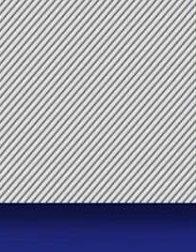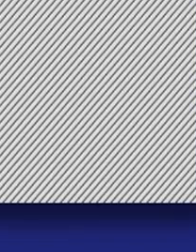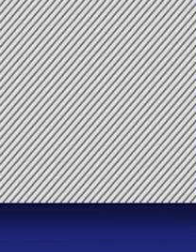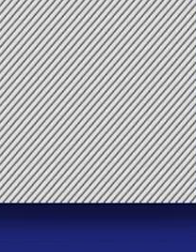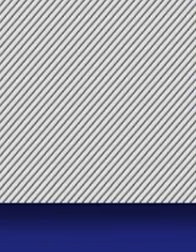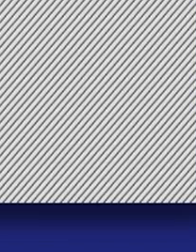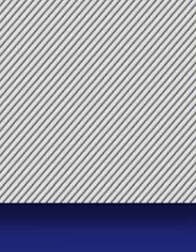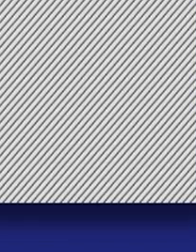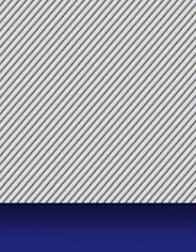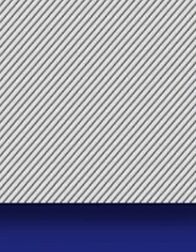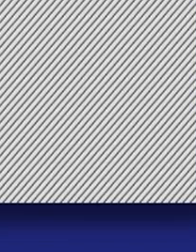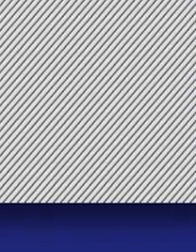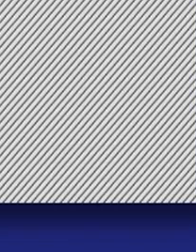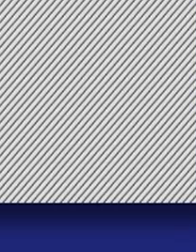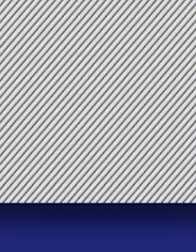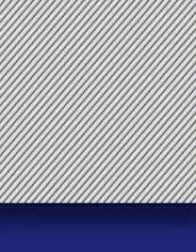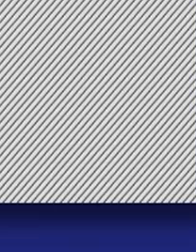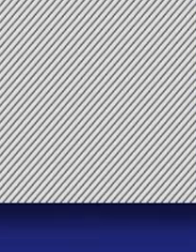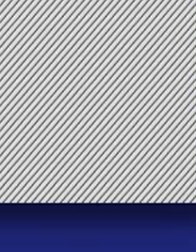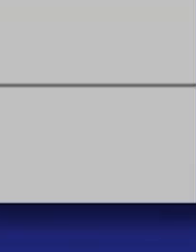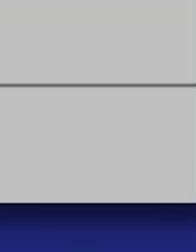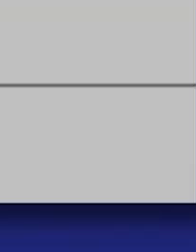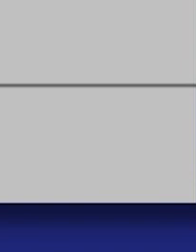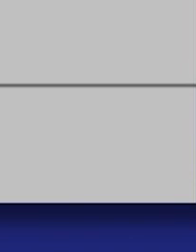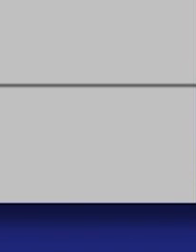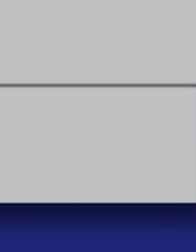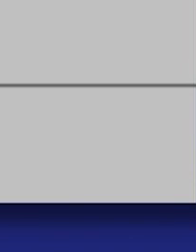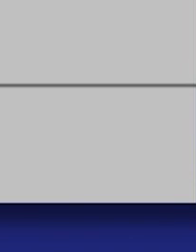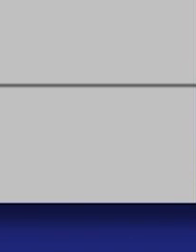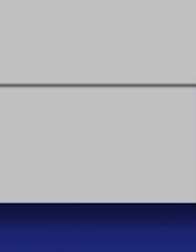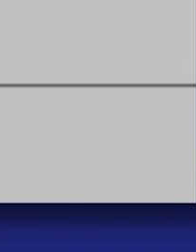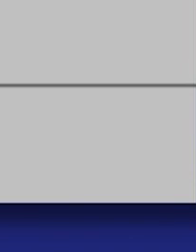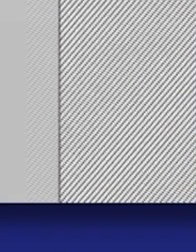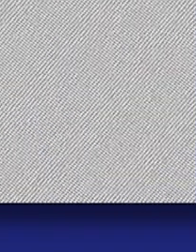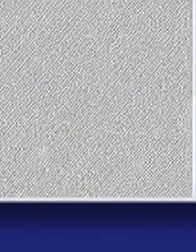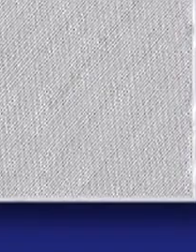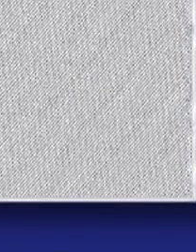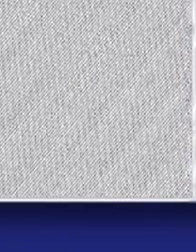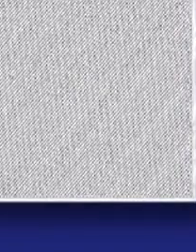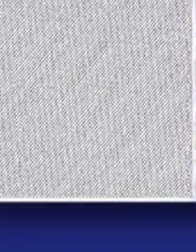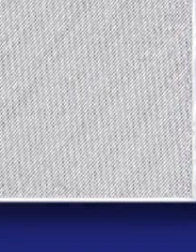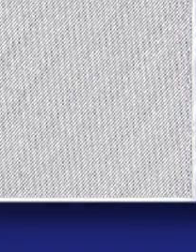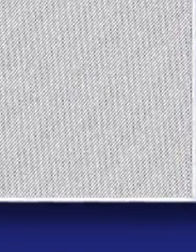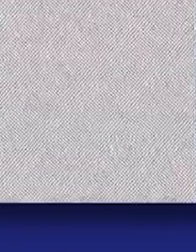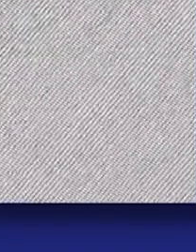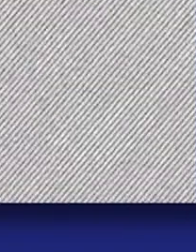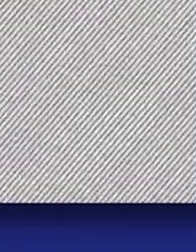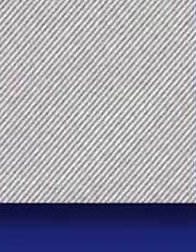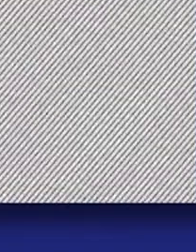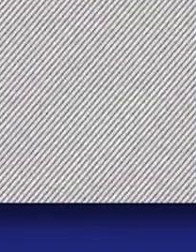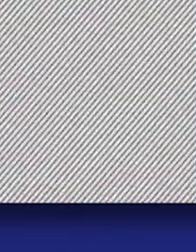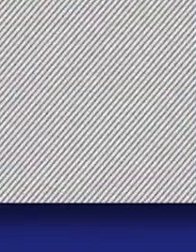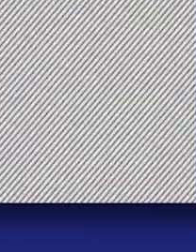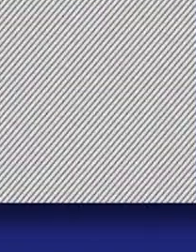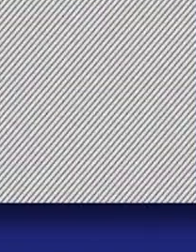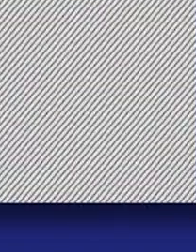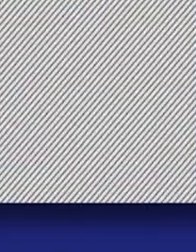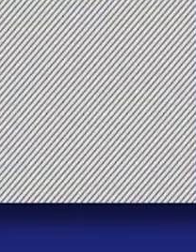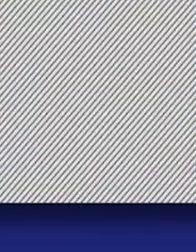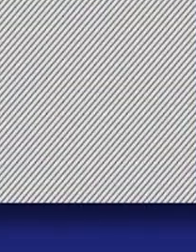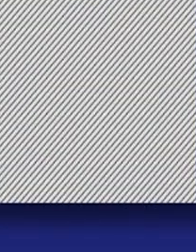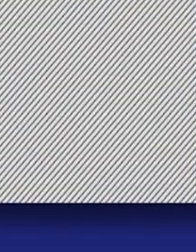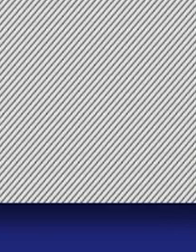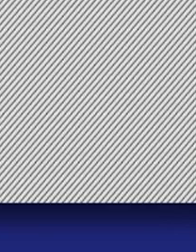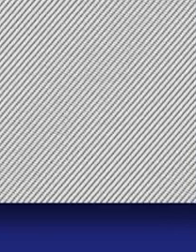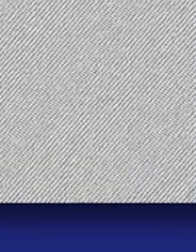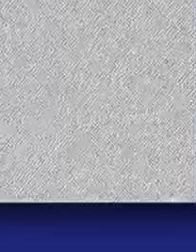parte superior izquierda del panel. Activamos Barajar, insertamos la imagen elaborada, ampliamos los cuadros para obtener una mejor